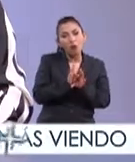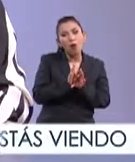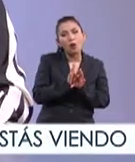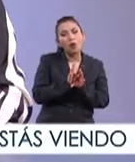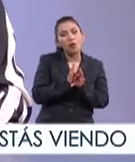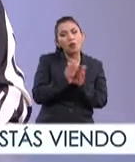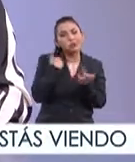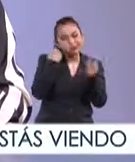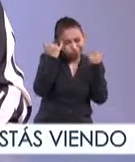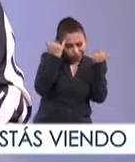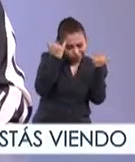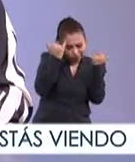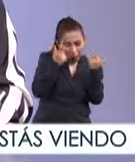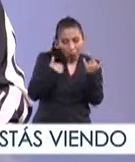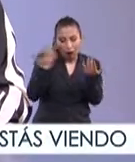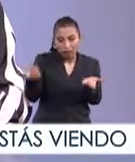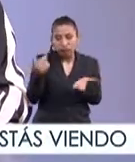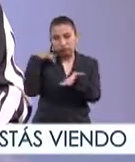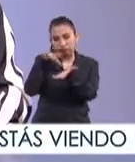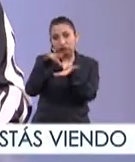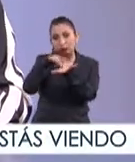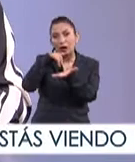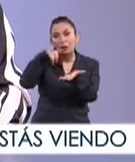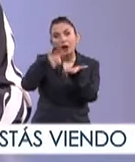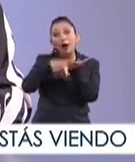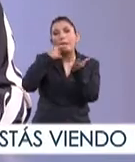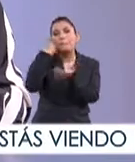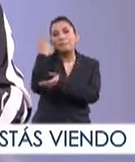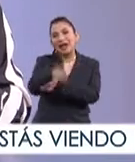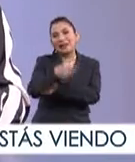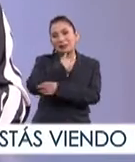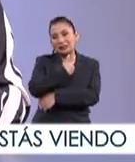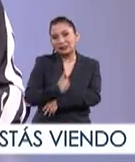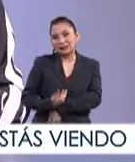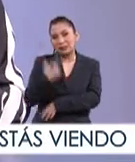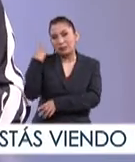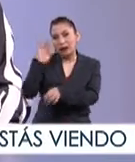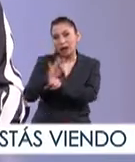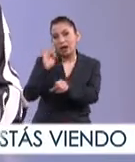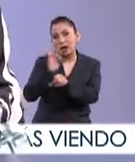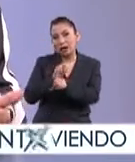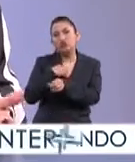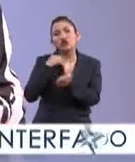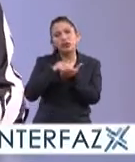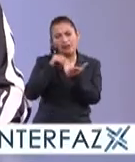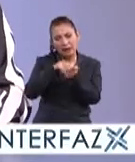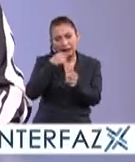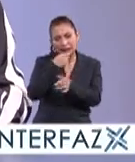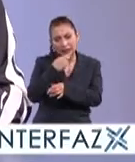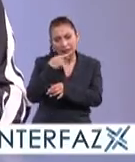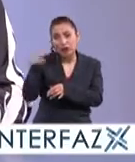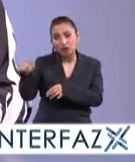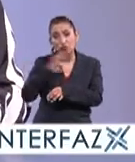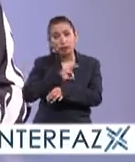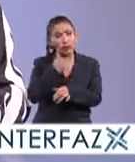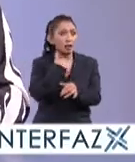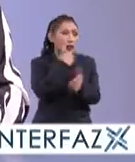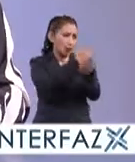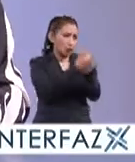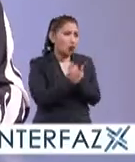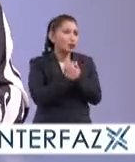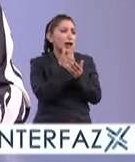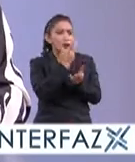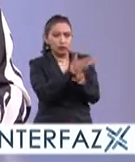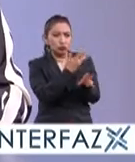hacer una acción ejecutiva para proteger a esos menores. Entonces actualmente todavía sigue en rigor, aparte del asilo que ellos pueden solicitar a aquellos que